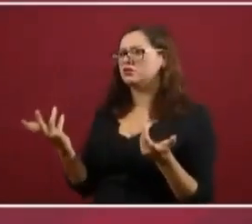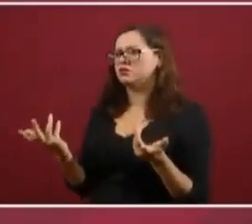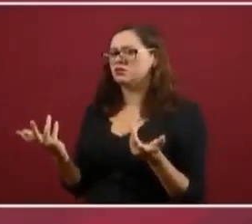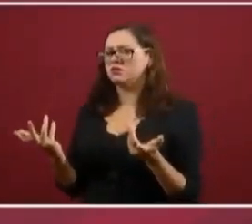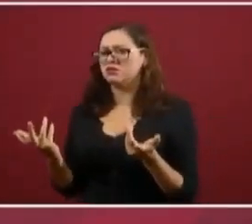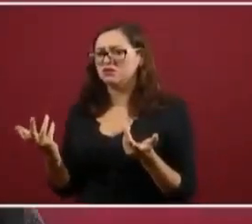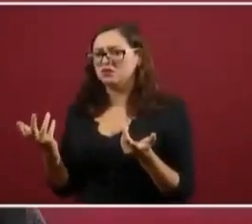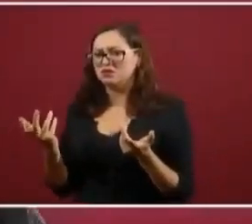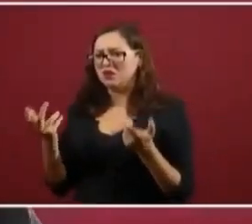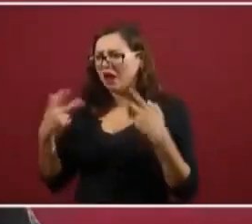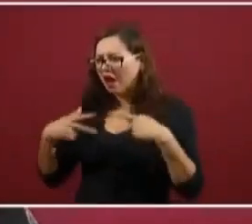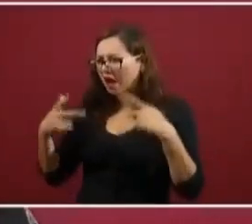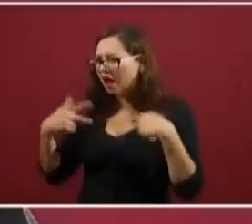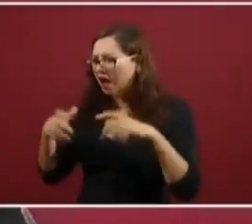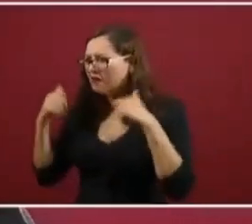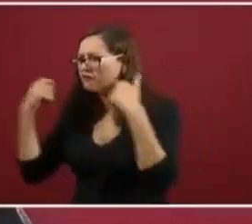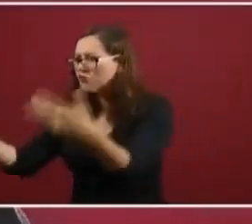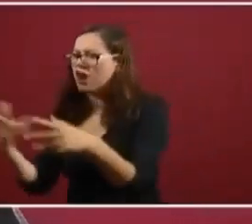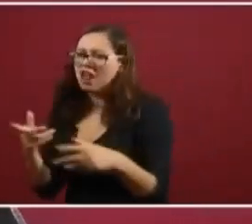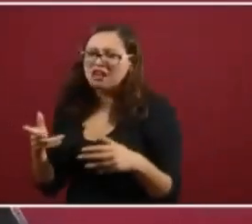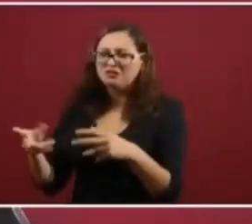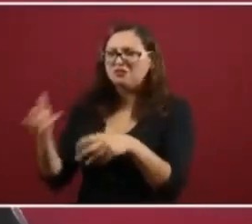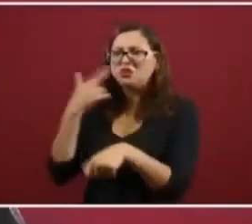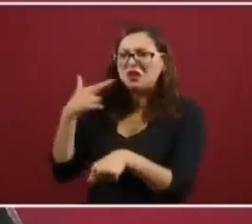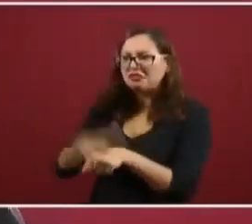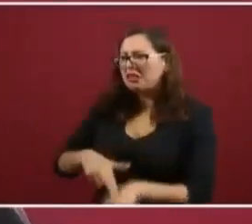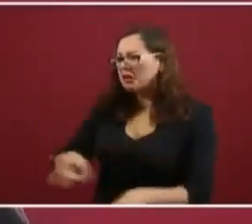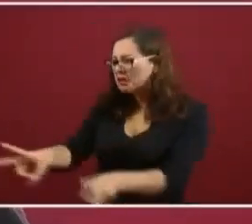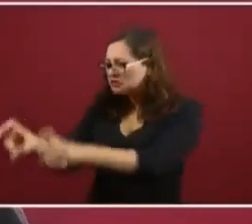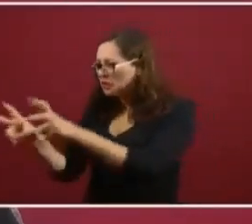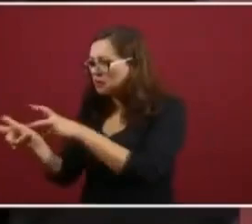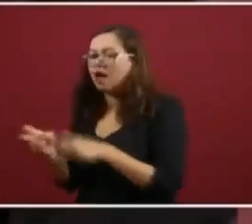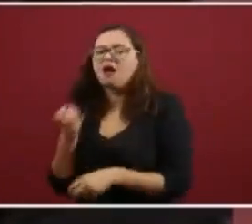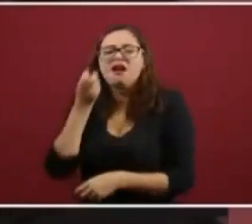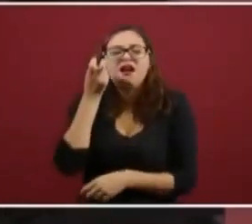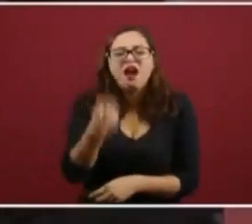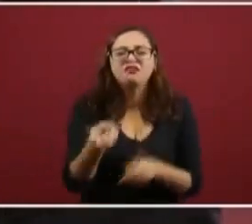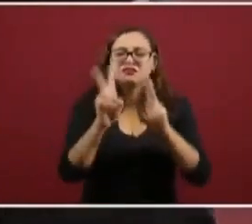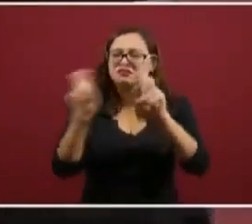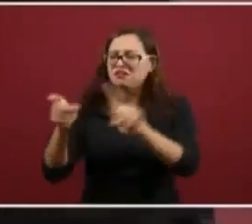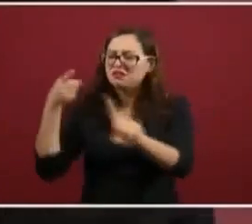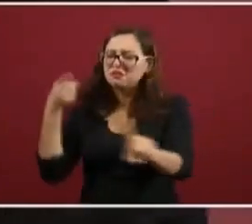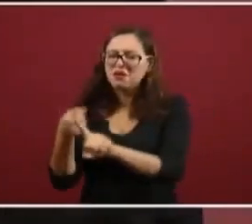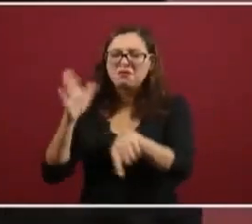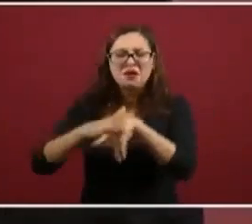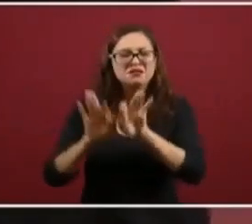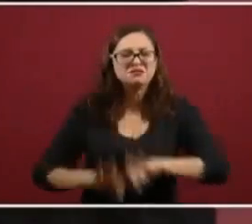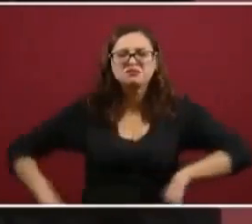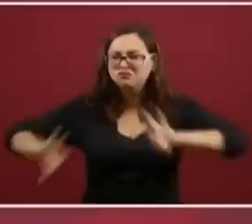secuestros los robos a la gente Eso es lo que me preocupa